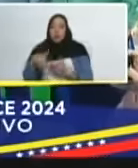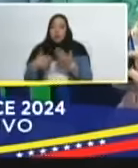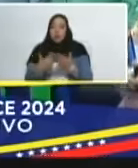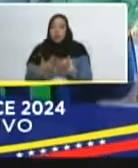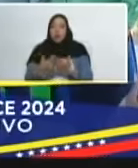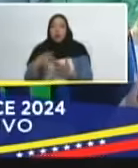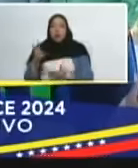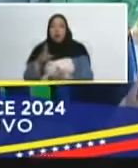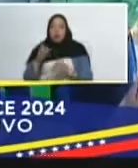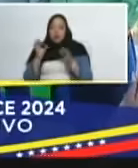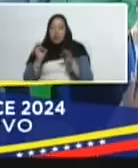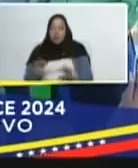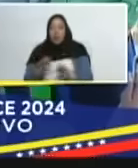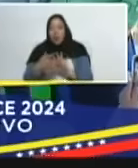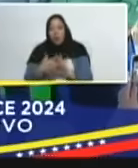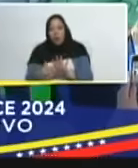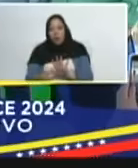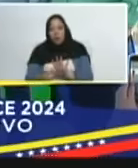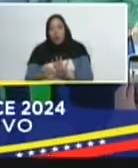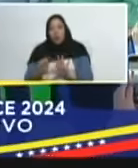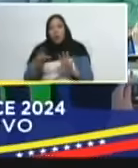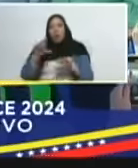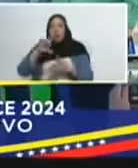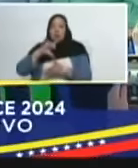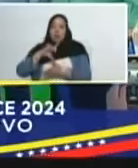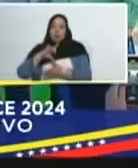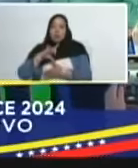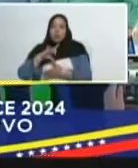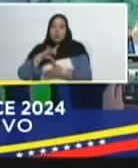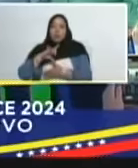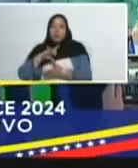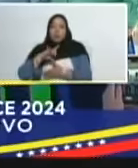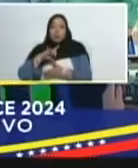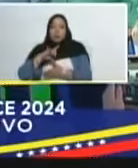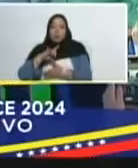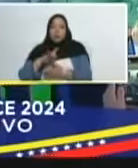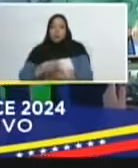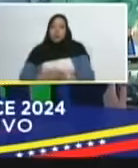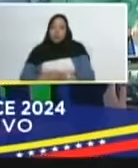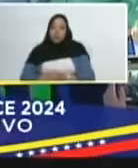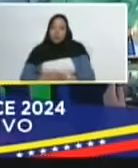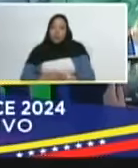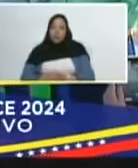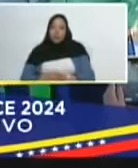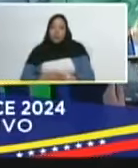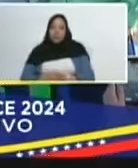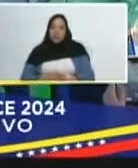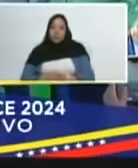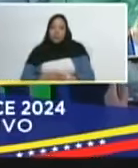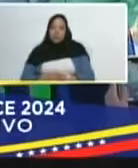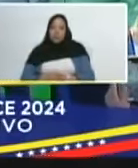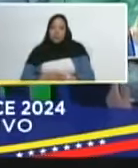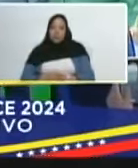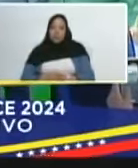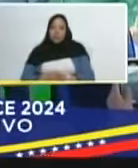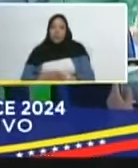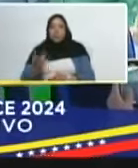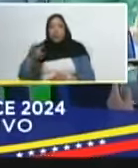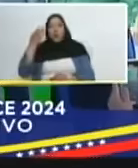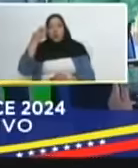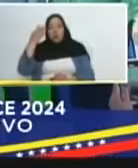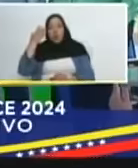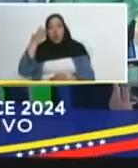un país ejemplo en América Latina y el Caribe. Lo digo, lo